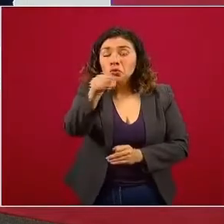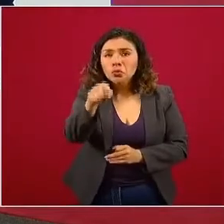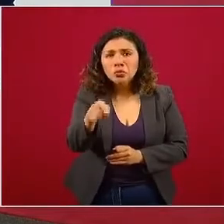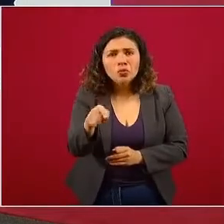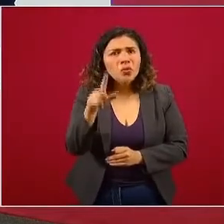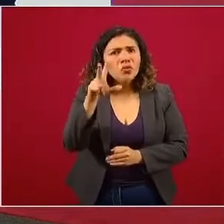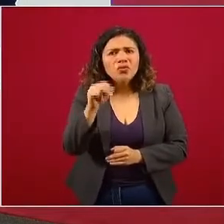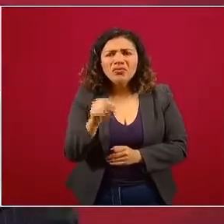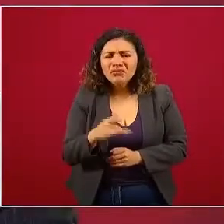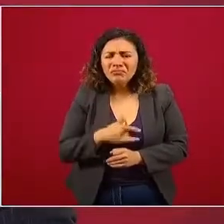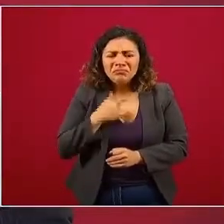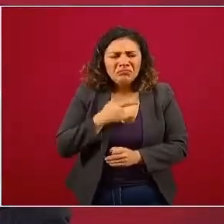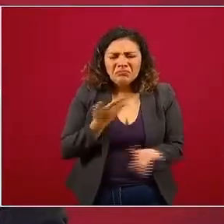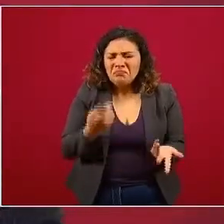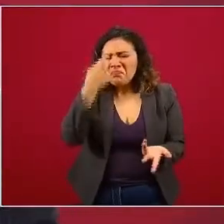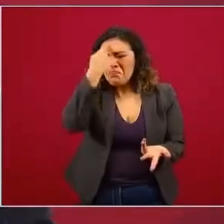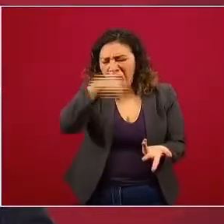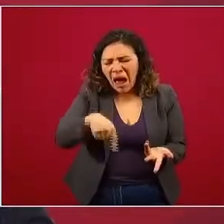no tiene una razón